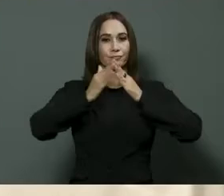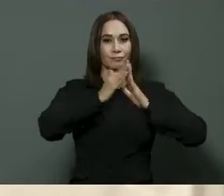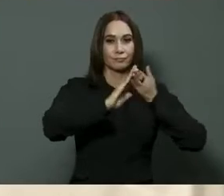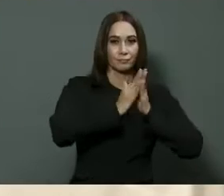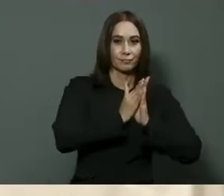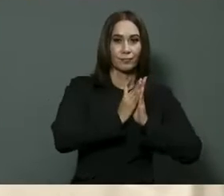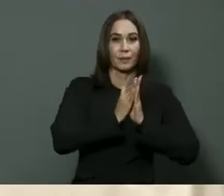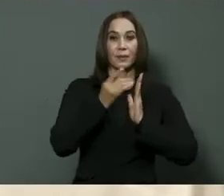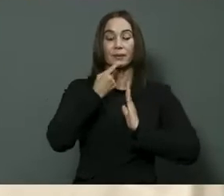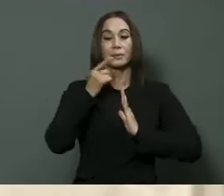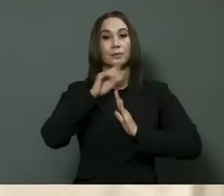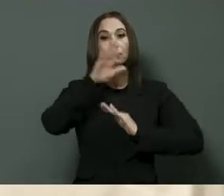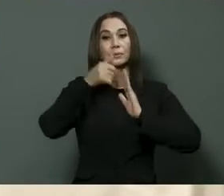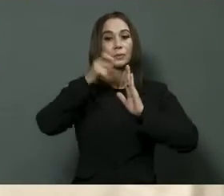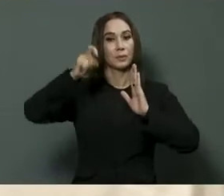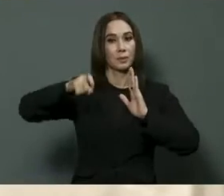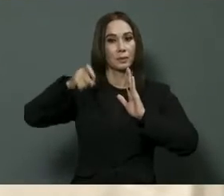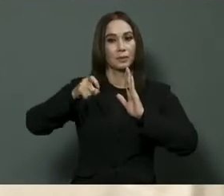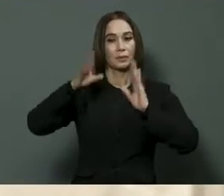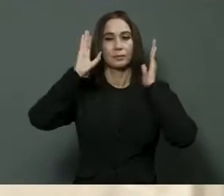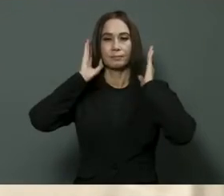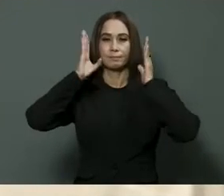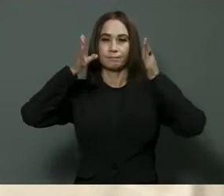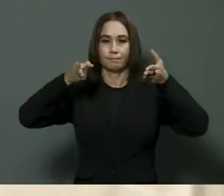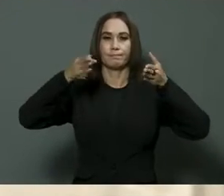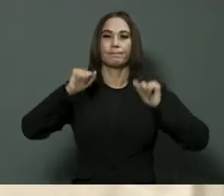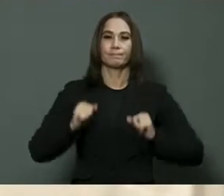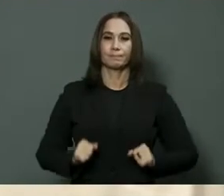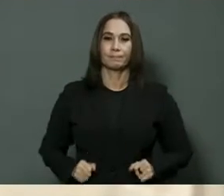la necesidad de estar atentos.